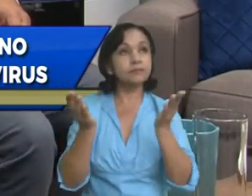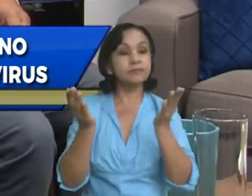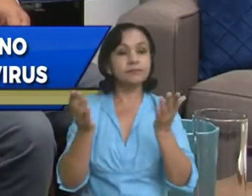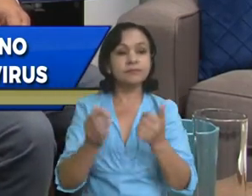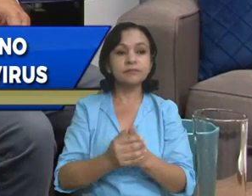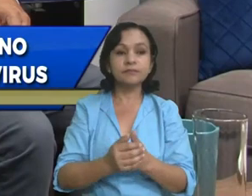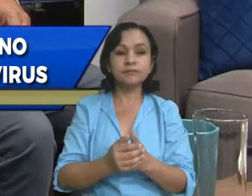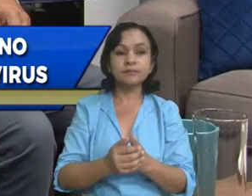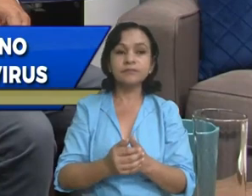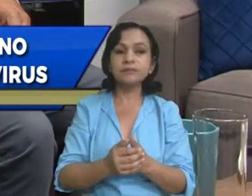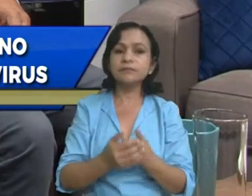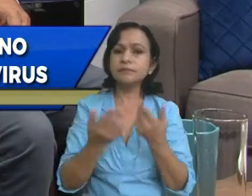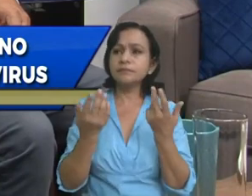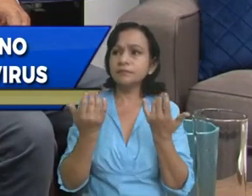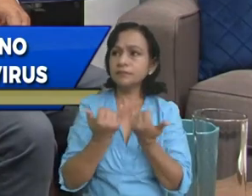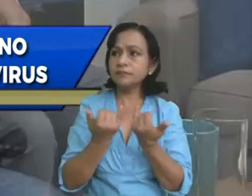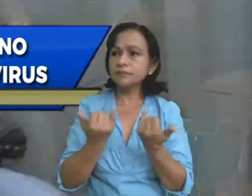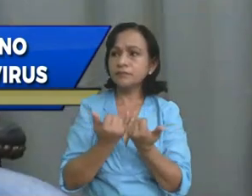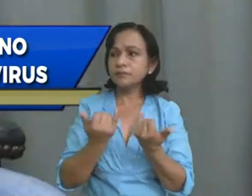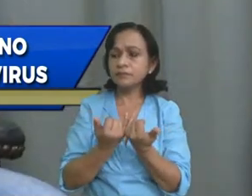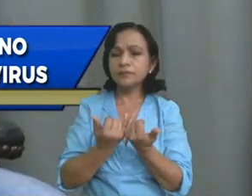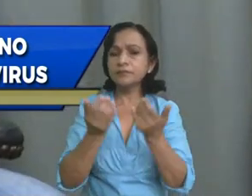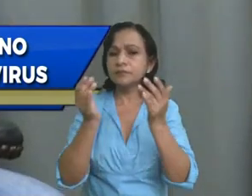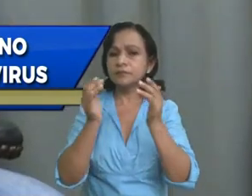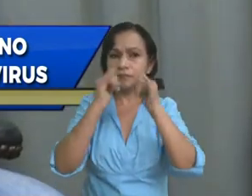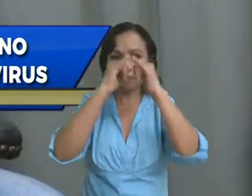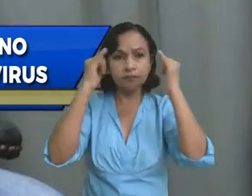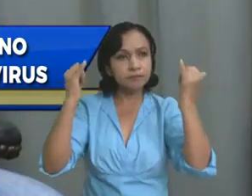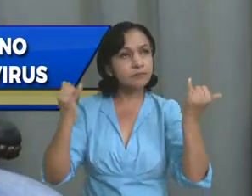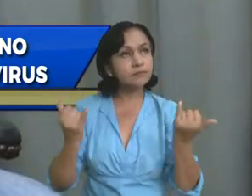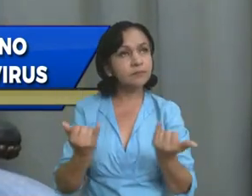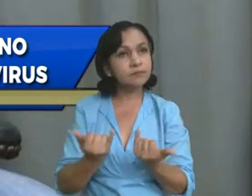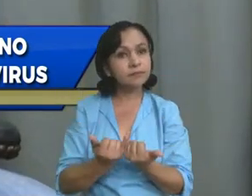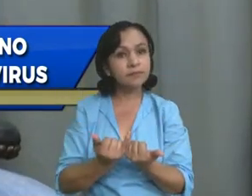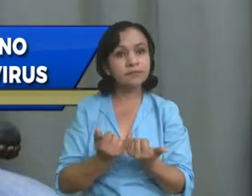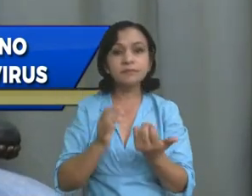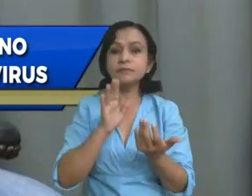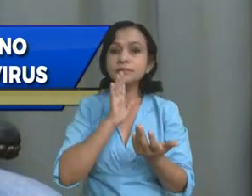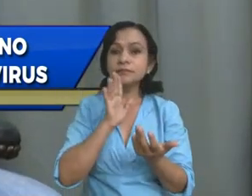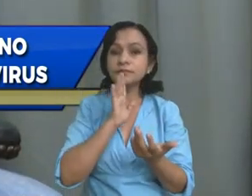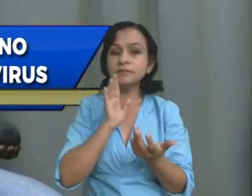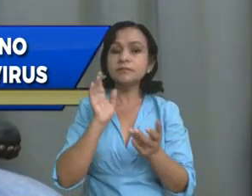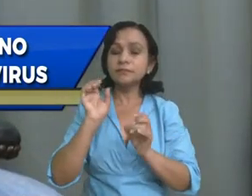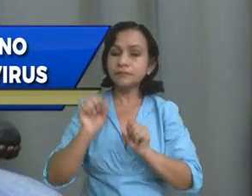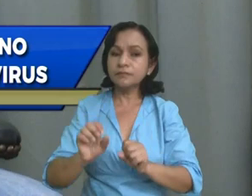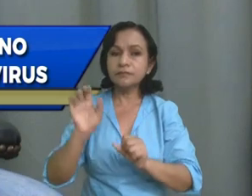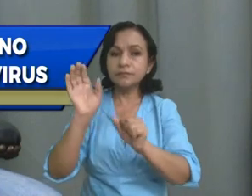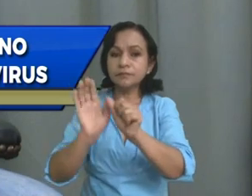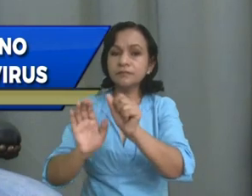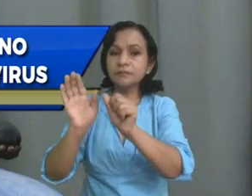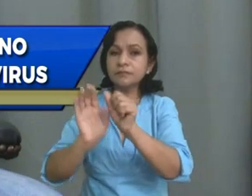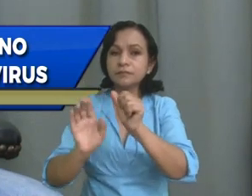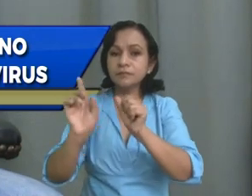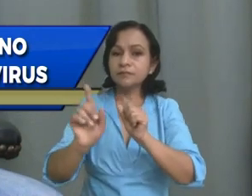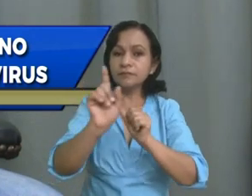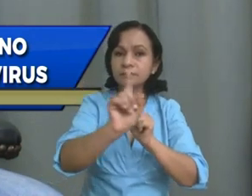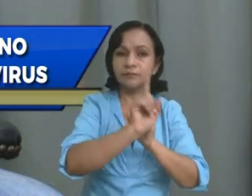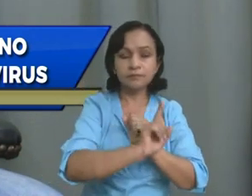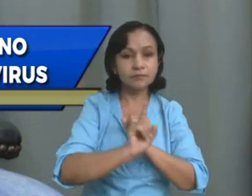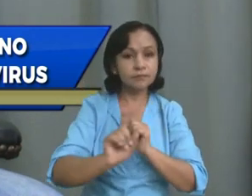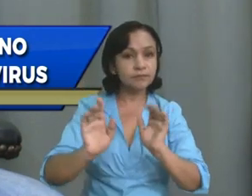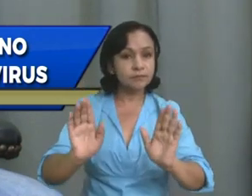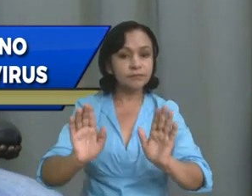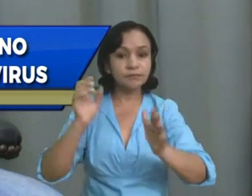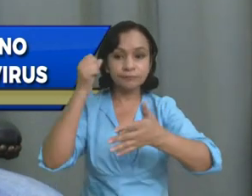responsables. Pero también creo el liderazgo internacional, ¿no? Y sopesar la responsabilidad que tenemos cada uno, cada una, dentro de